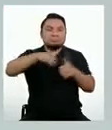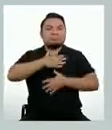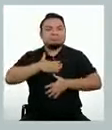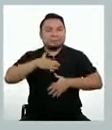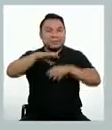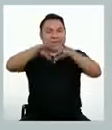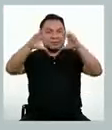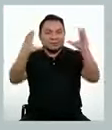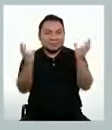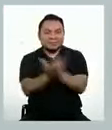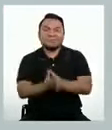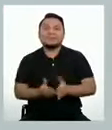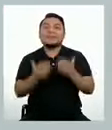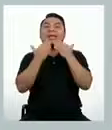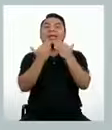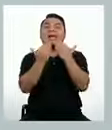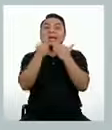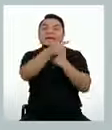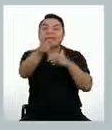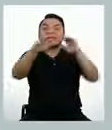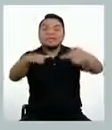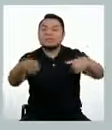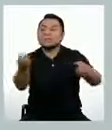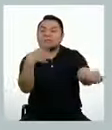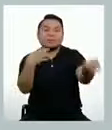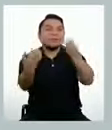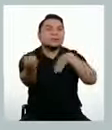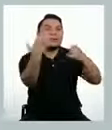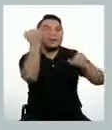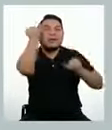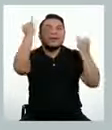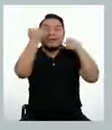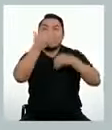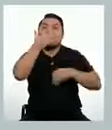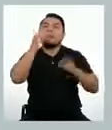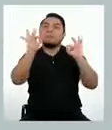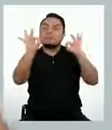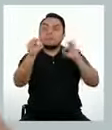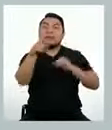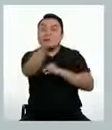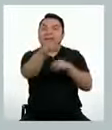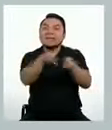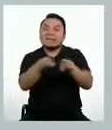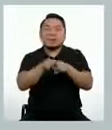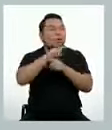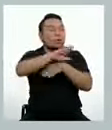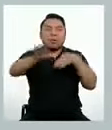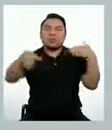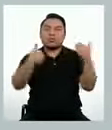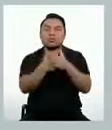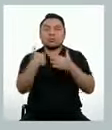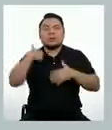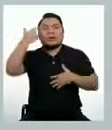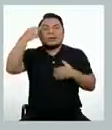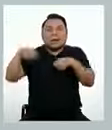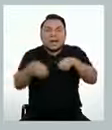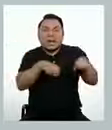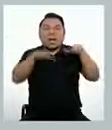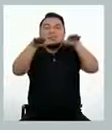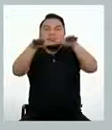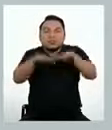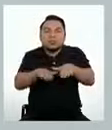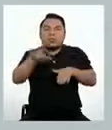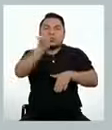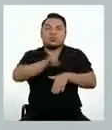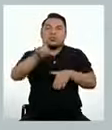además. Gracias, niñas y niños, sus propuestas son geniales. Así como ustedes, todos estamos tomando acciones para reducir